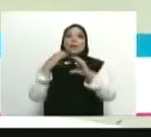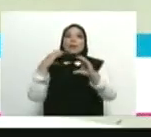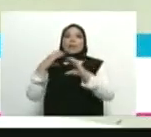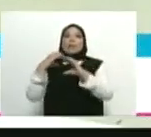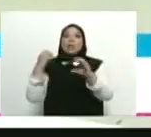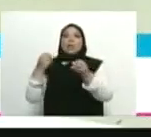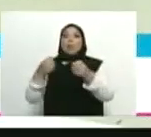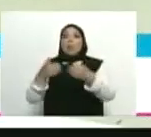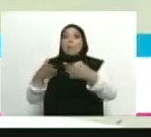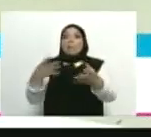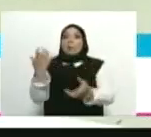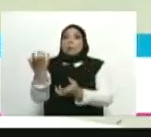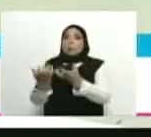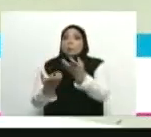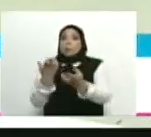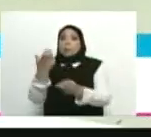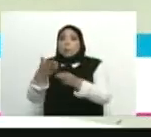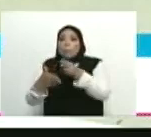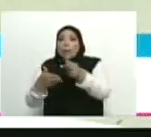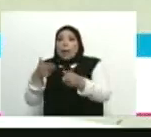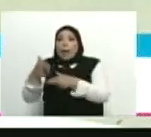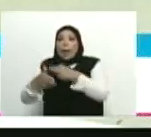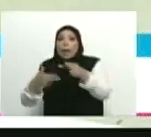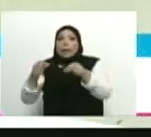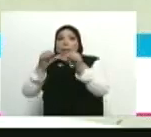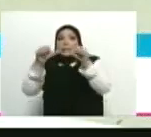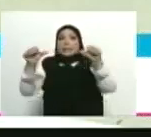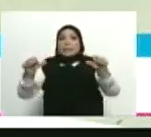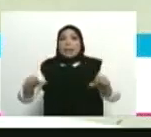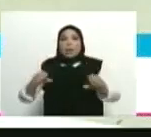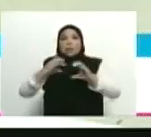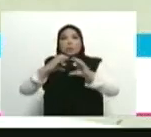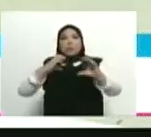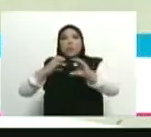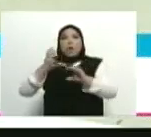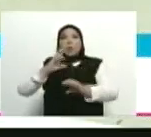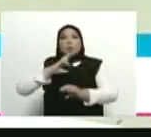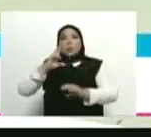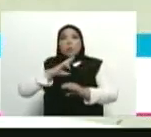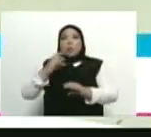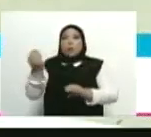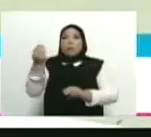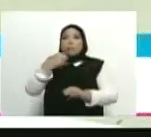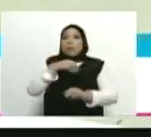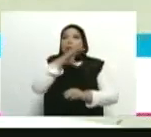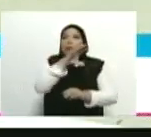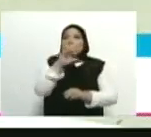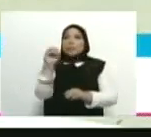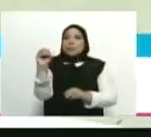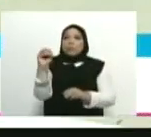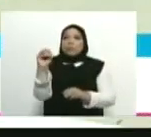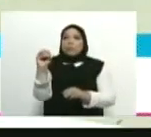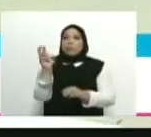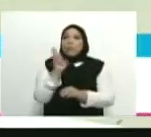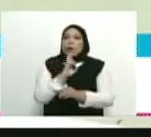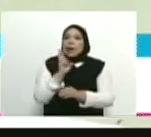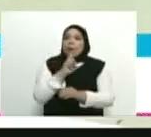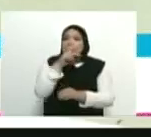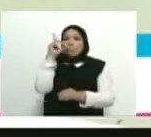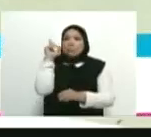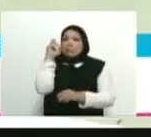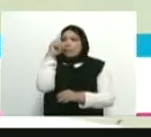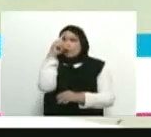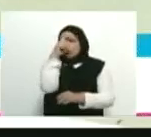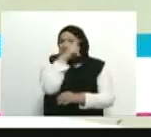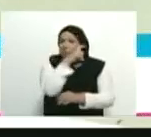públicos, de los metrobuses que hay, los sistemas de autobuses en el país, más de 500 los quemaron, como con rabia,